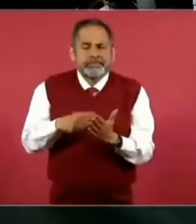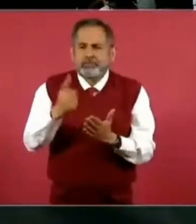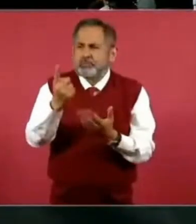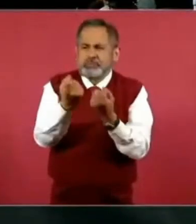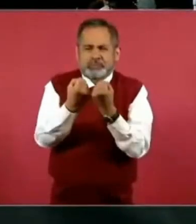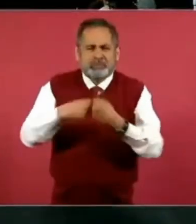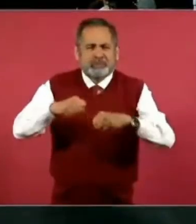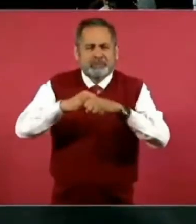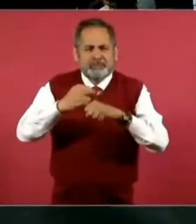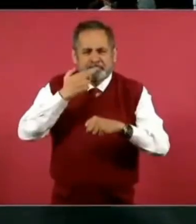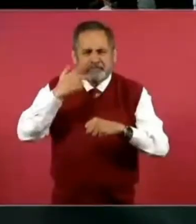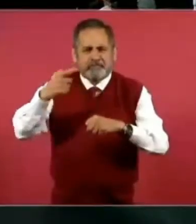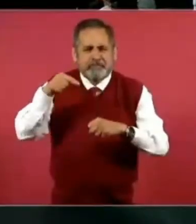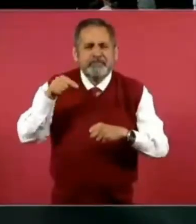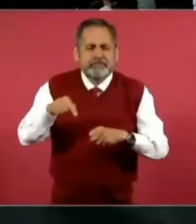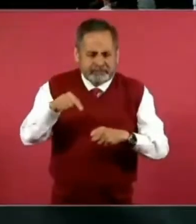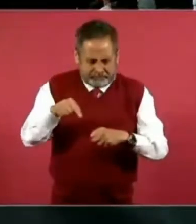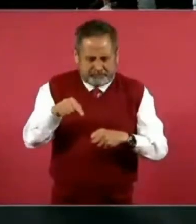mejor.